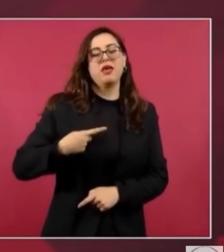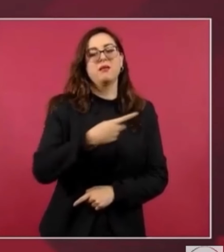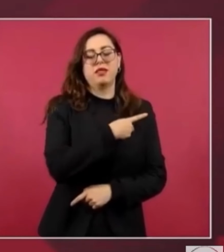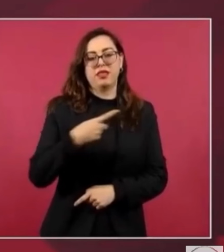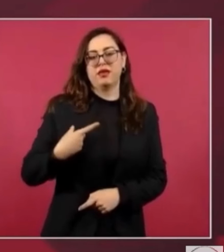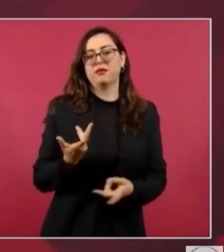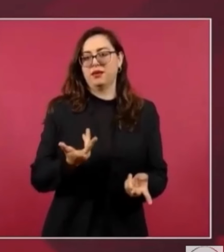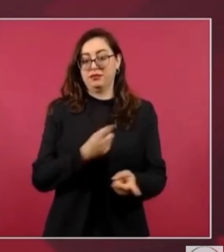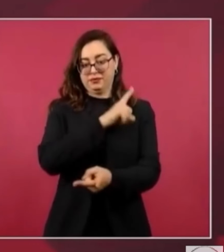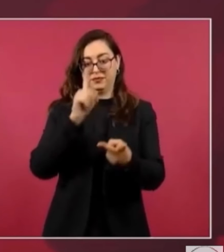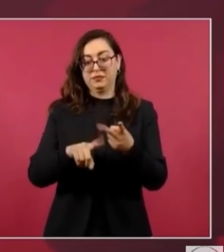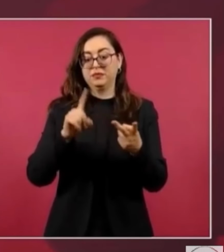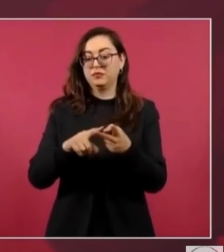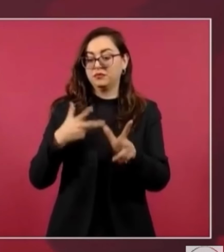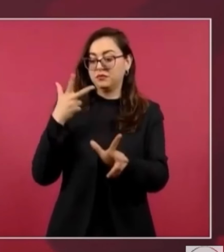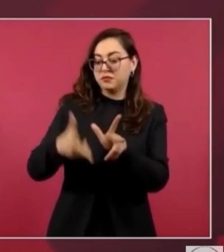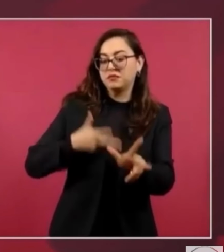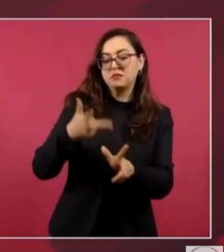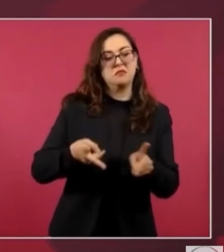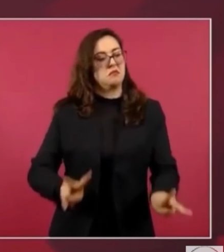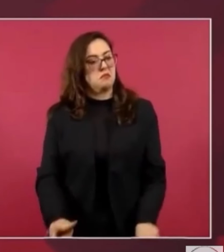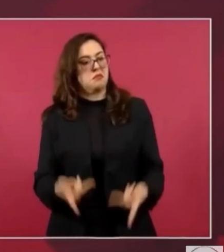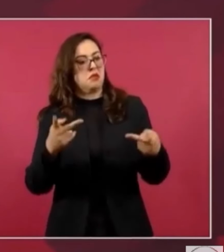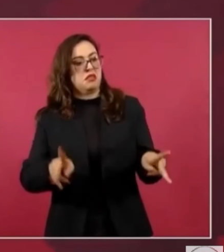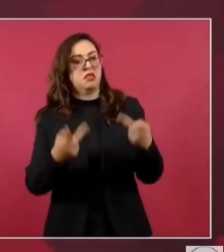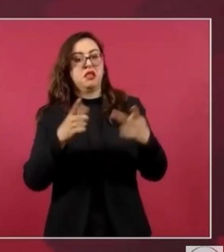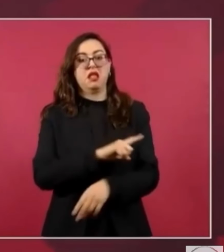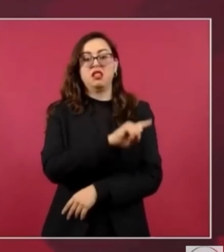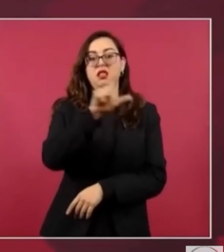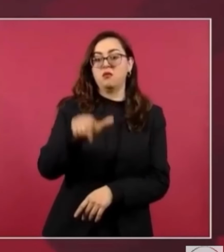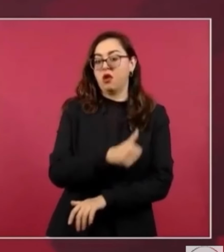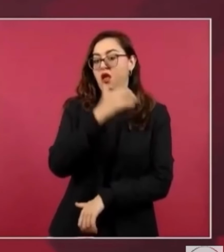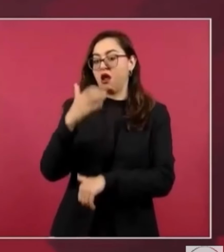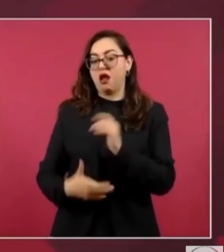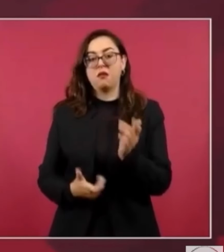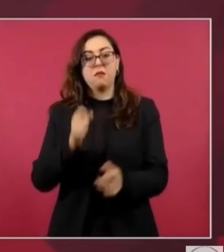con el añadido de que se fue a trabajar a una de esas empresas cuando terminó.